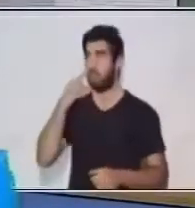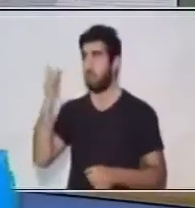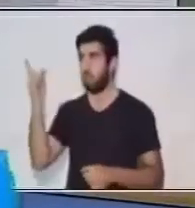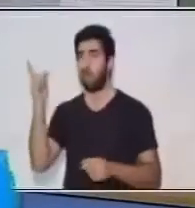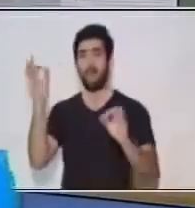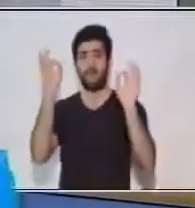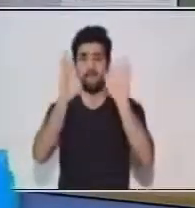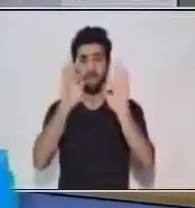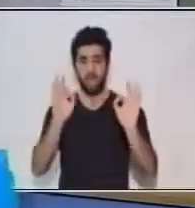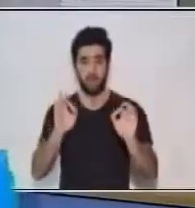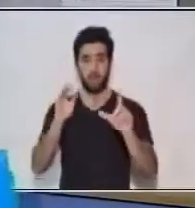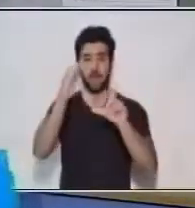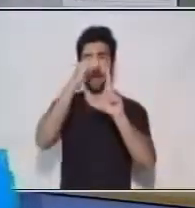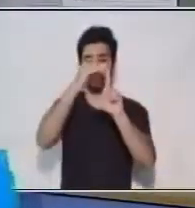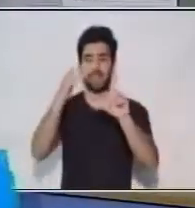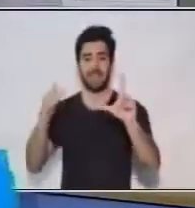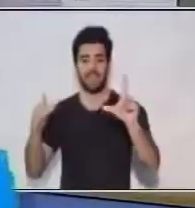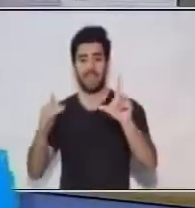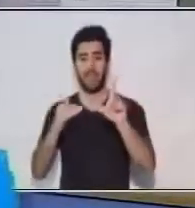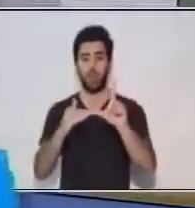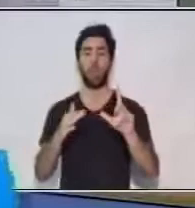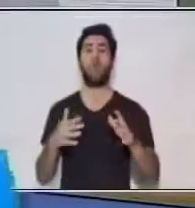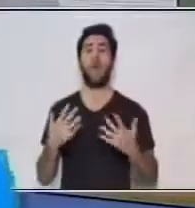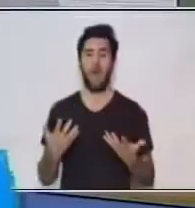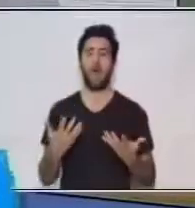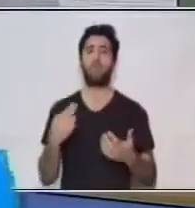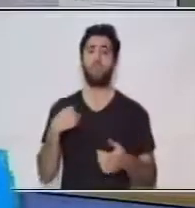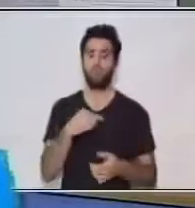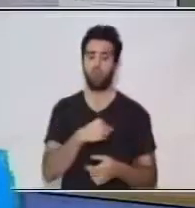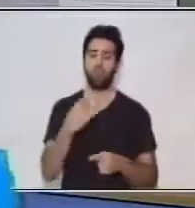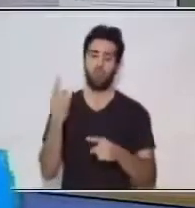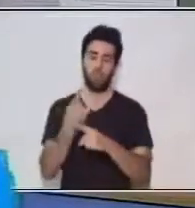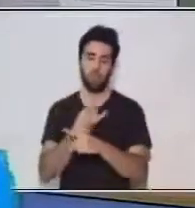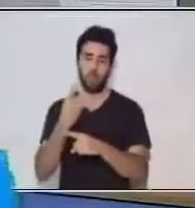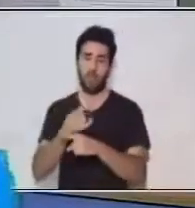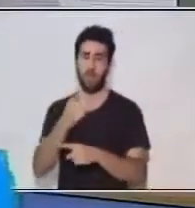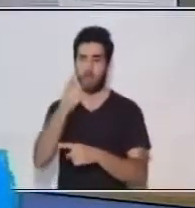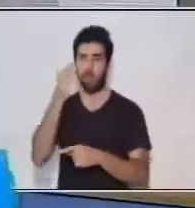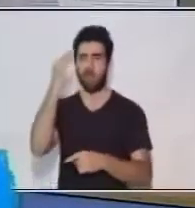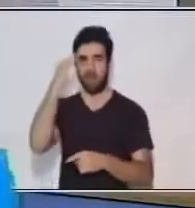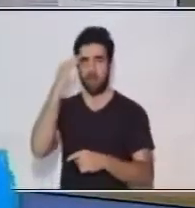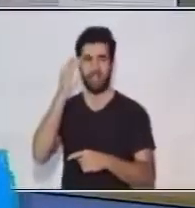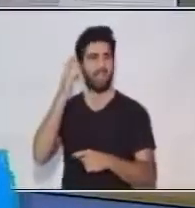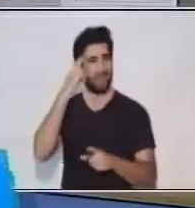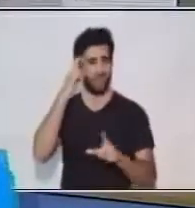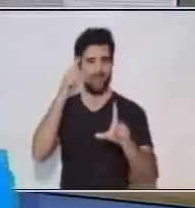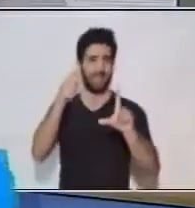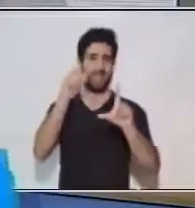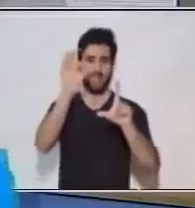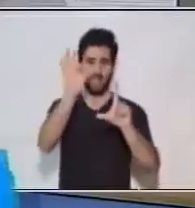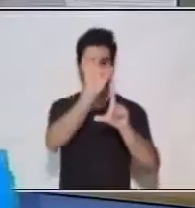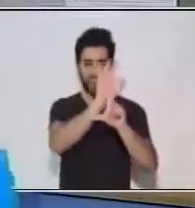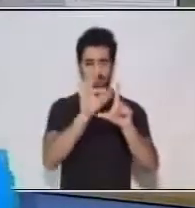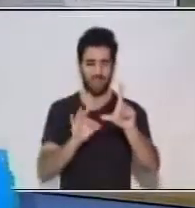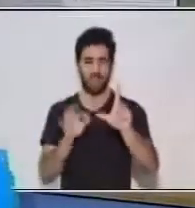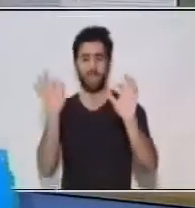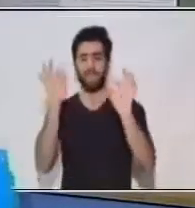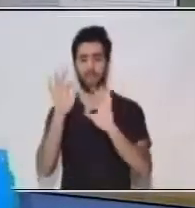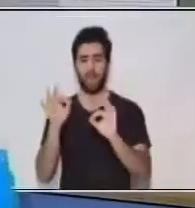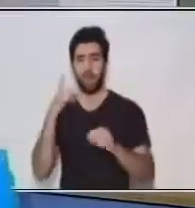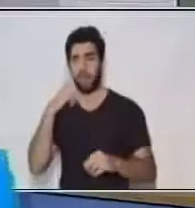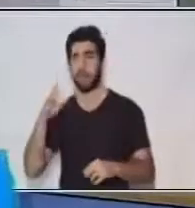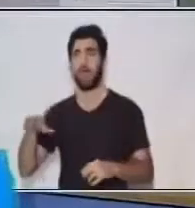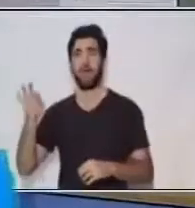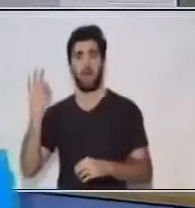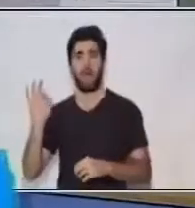que es un triángulo, nosotros vamos a utilizar todos nuestros conceptos de trigonometría, ¿sí? Entonces,